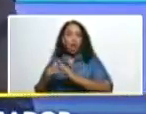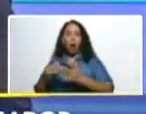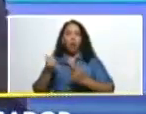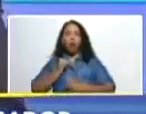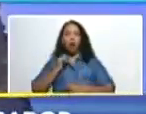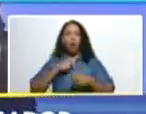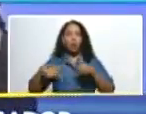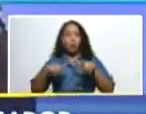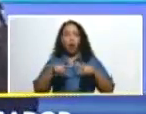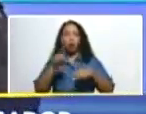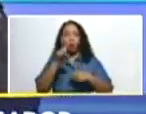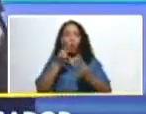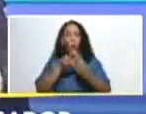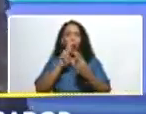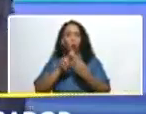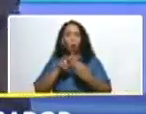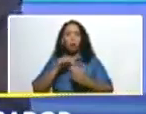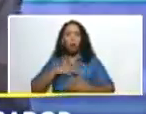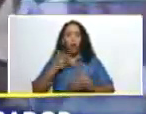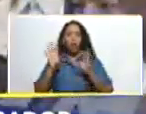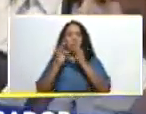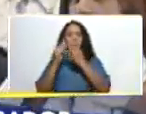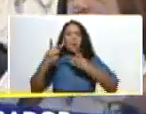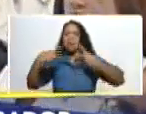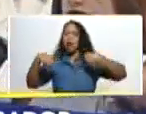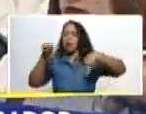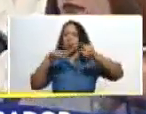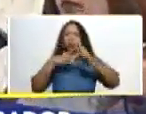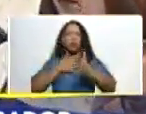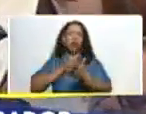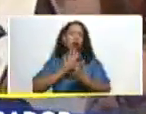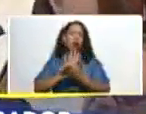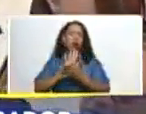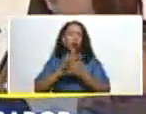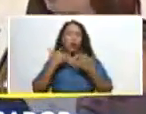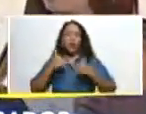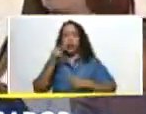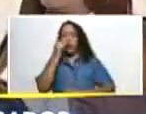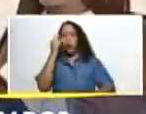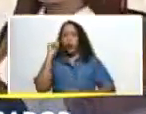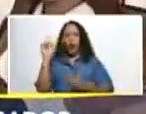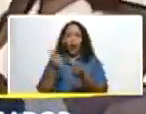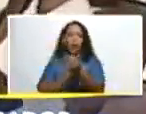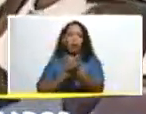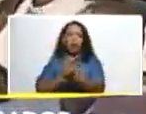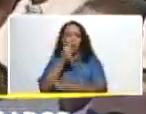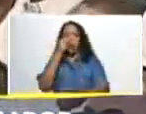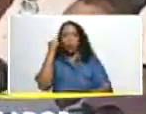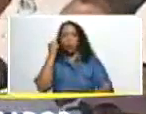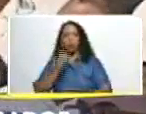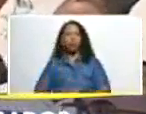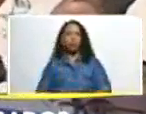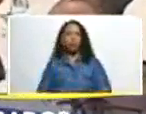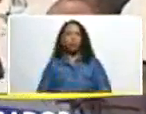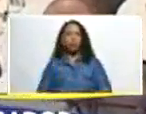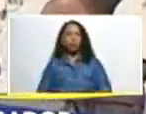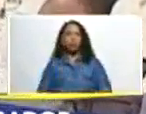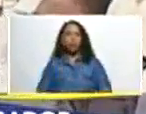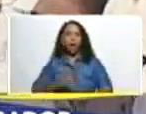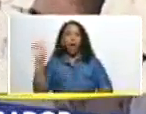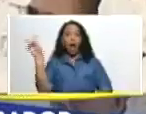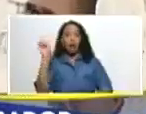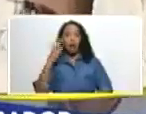tu plaza, y puedes ir con tu familia, con tu hijo, con tu hija, con tus hermanos. Es la Venezuela